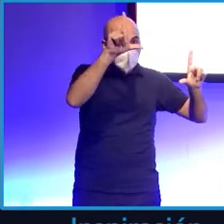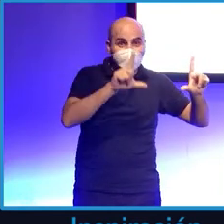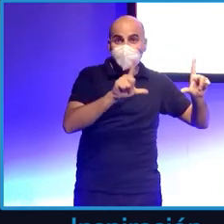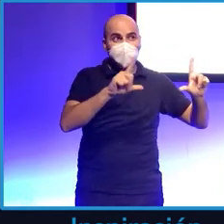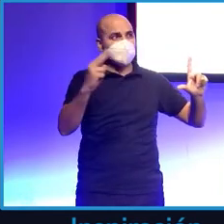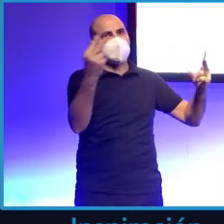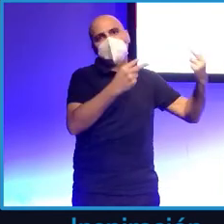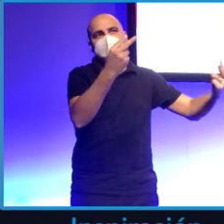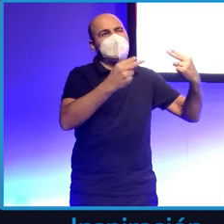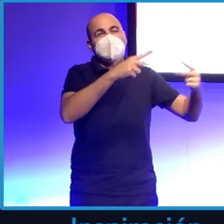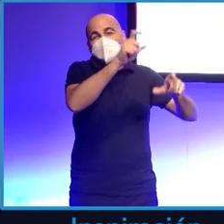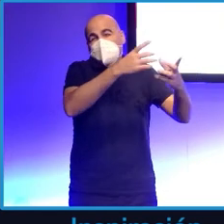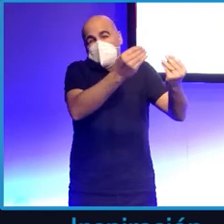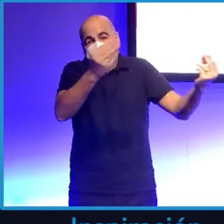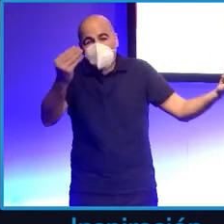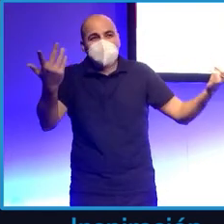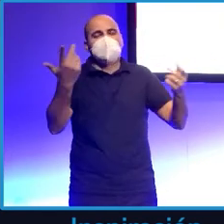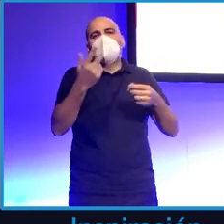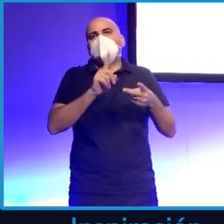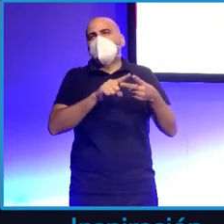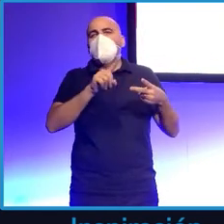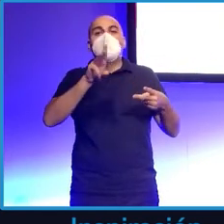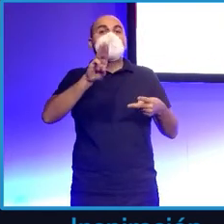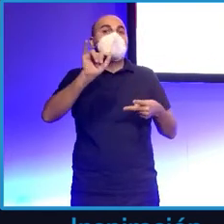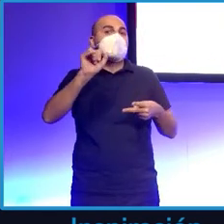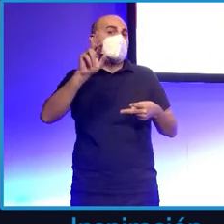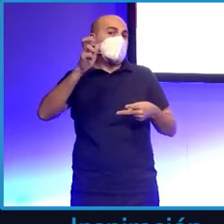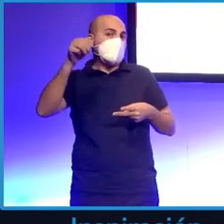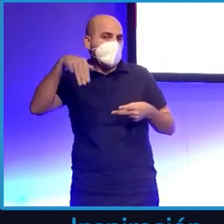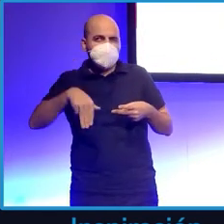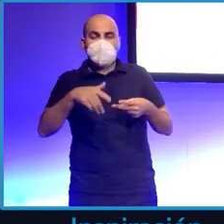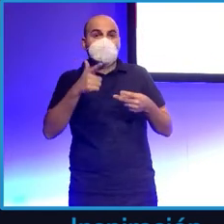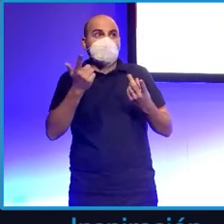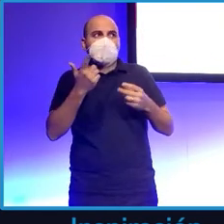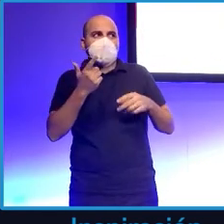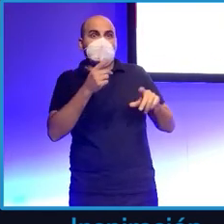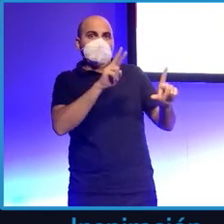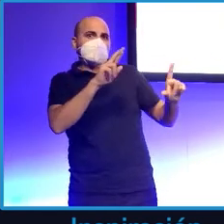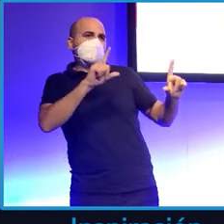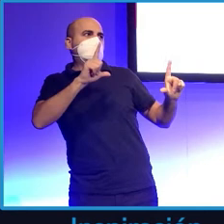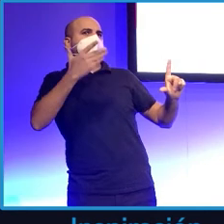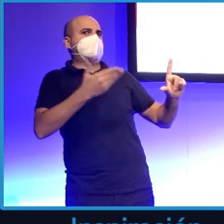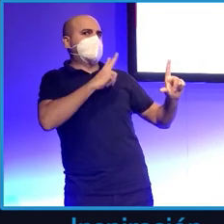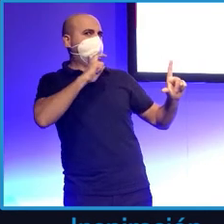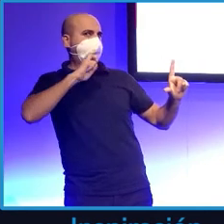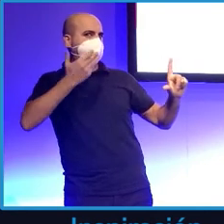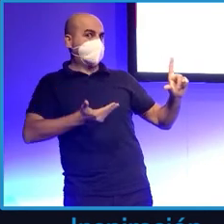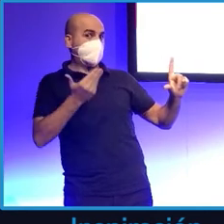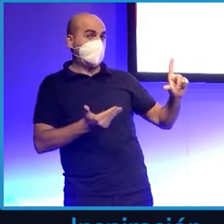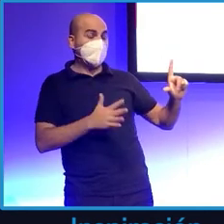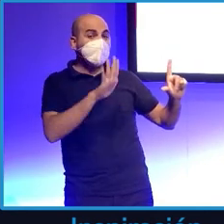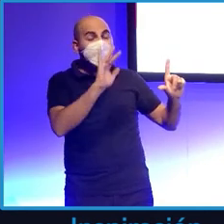mucho y ya llega mucho pirran si el selling va a tener mucho valor pero y periódicos que tienen sub sub sub sub